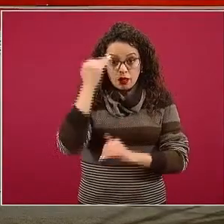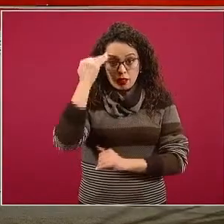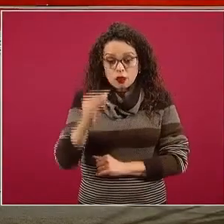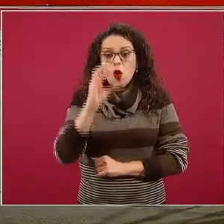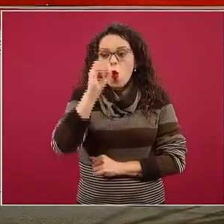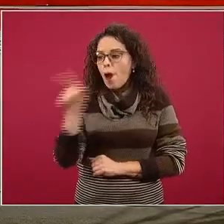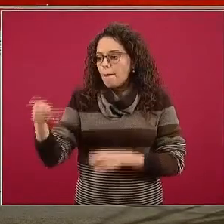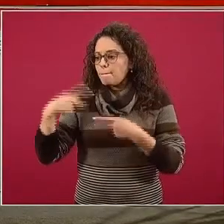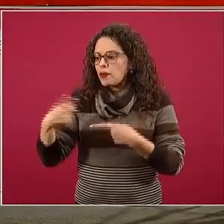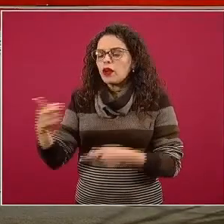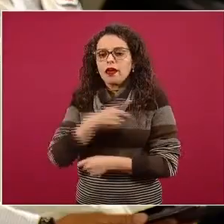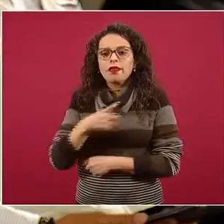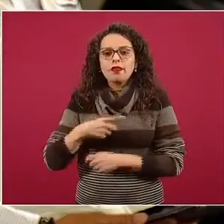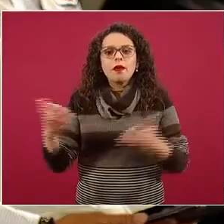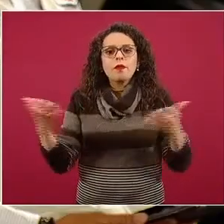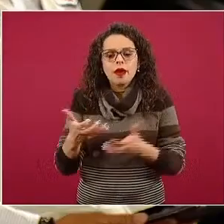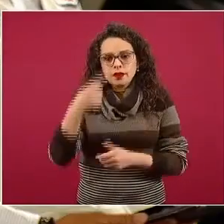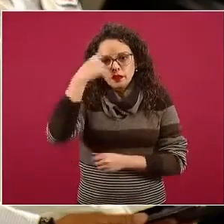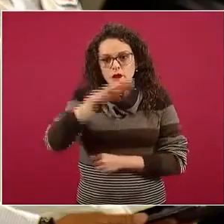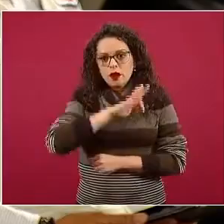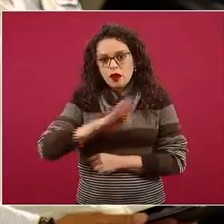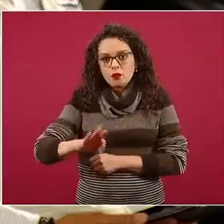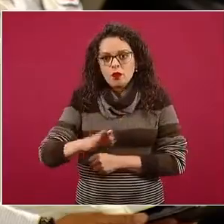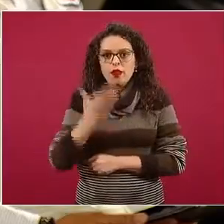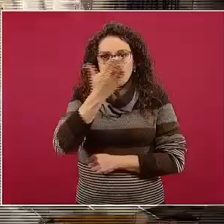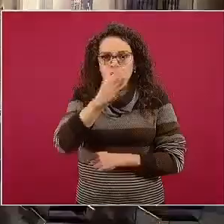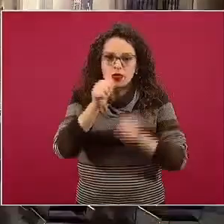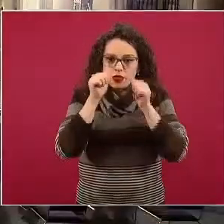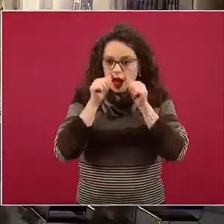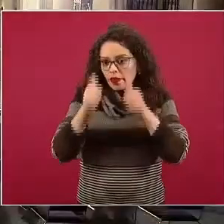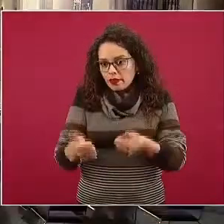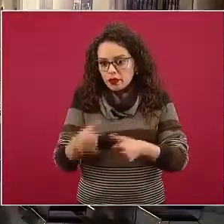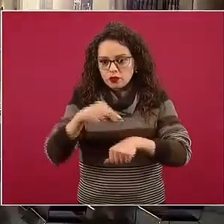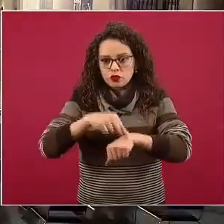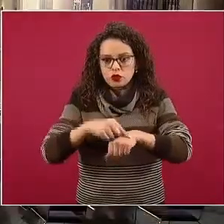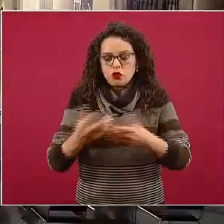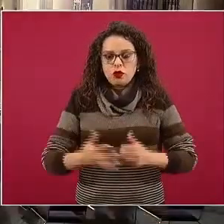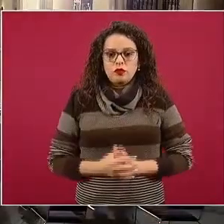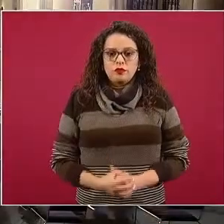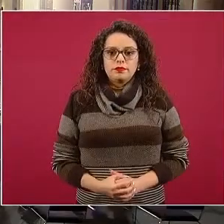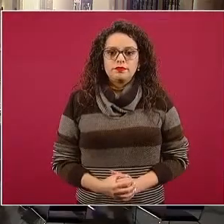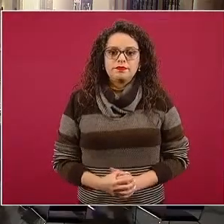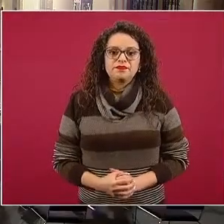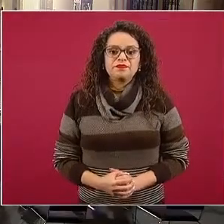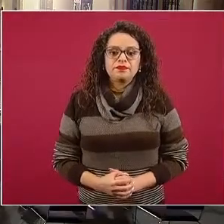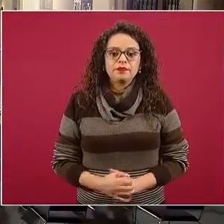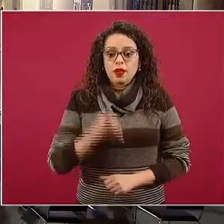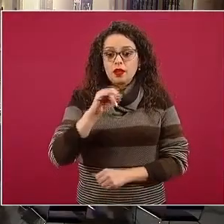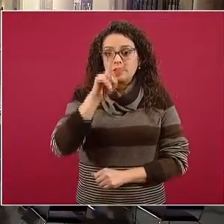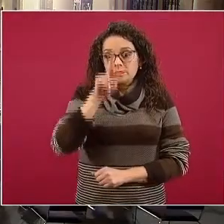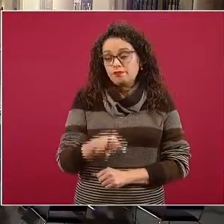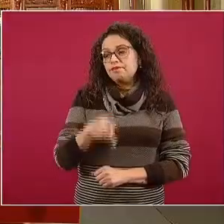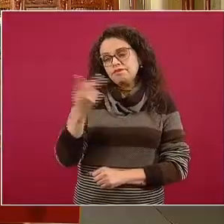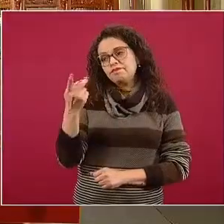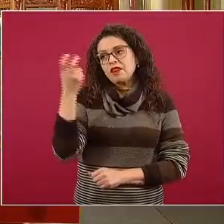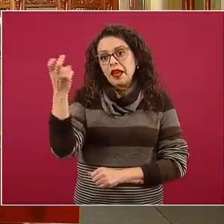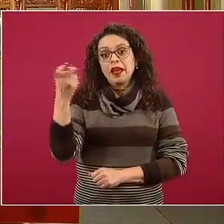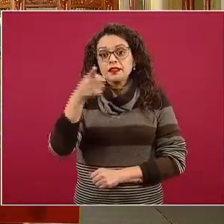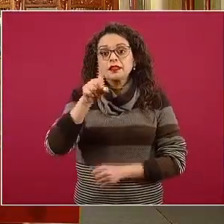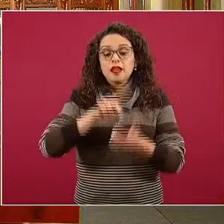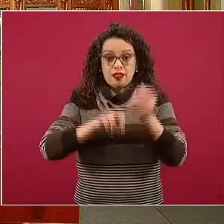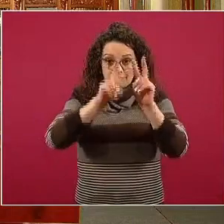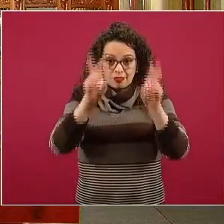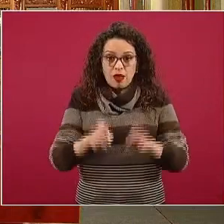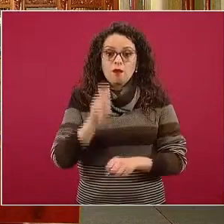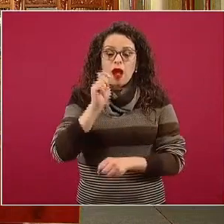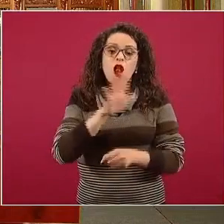un resultado y poder atenderse respectivamente? Muchas gracias. Esto definitivamente es un asunto de carácter local, esto es este programa,